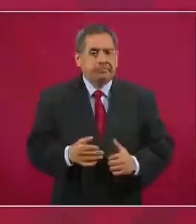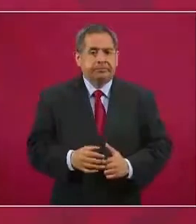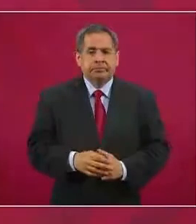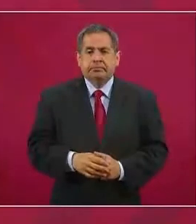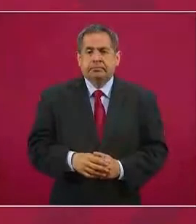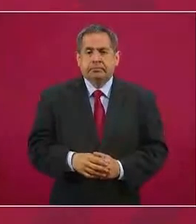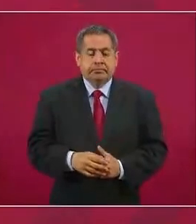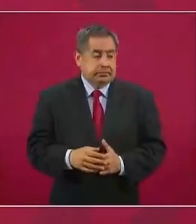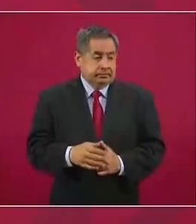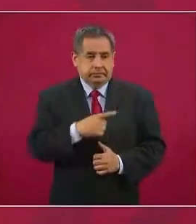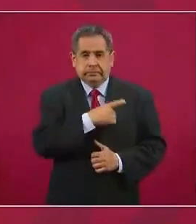por el dinero.